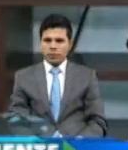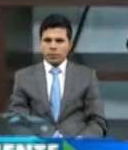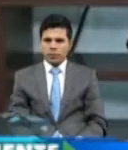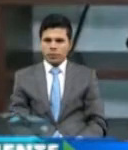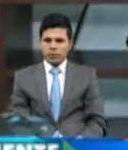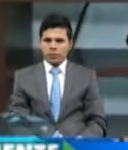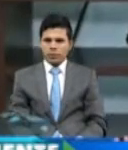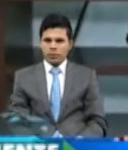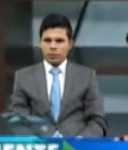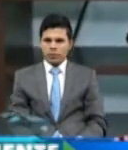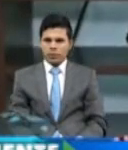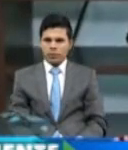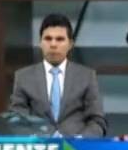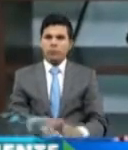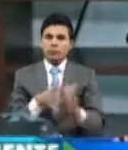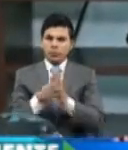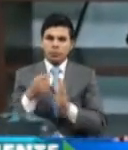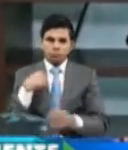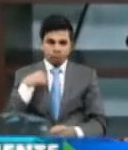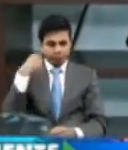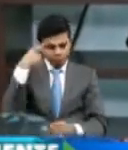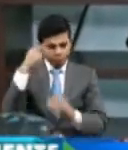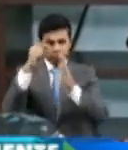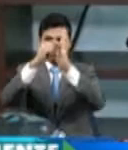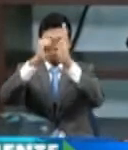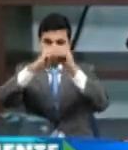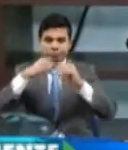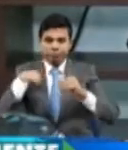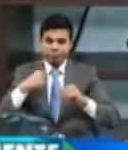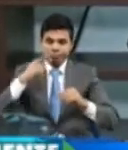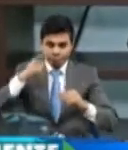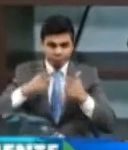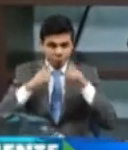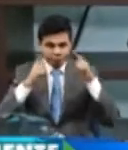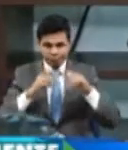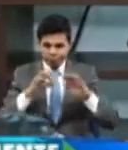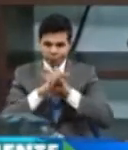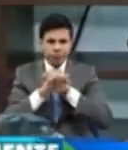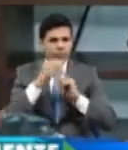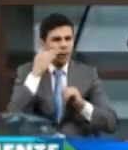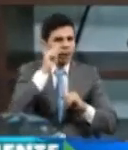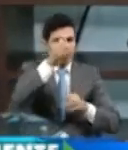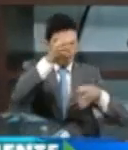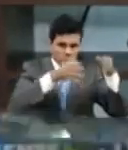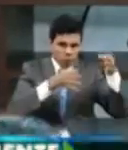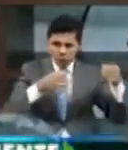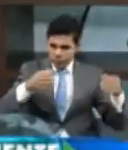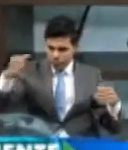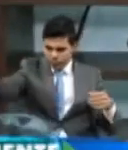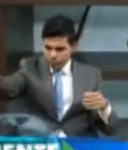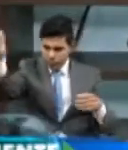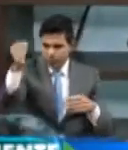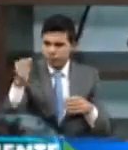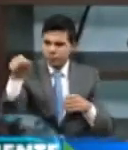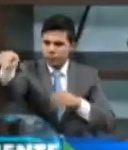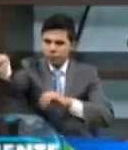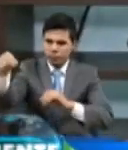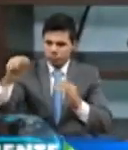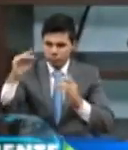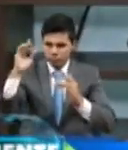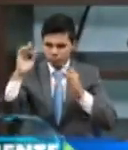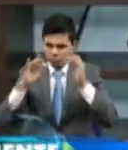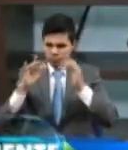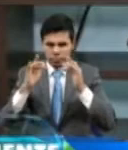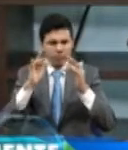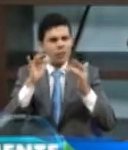Pues sí, más de una vez pensé que no iba a salir porque cuando la juez me hizo la audiencia me dijo esto, usted no es apto para la